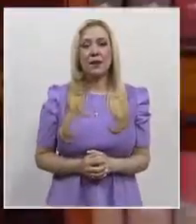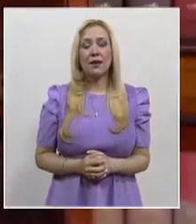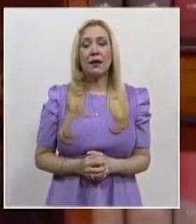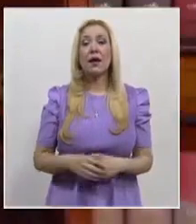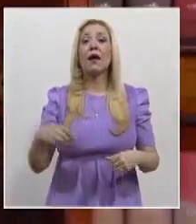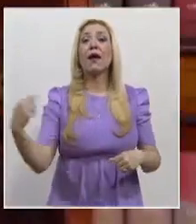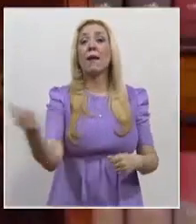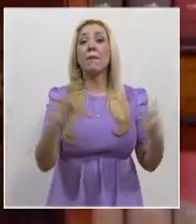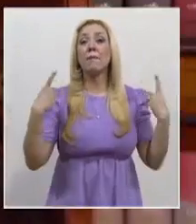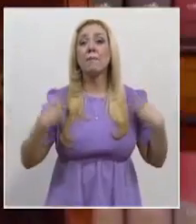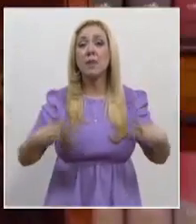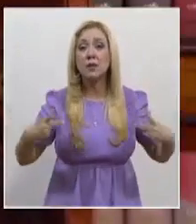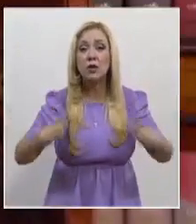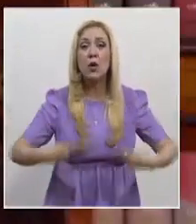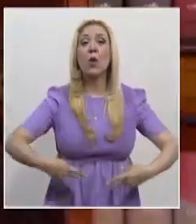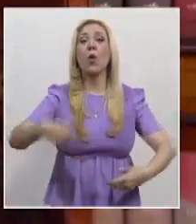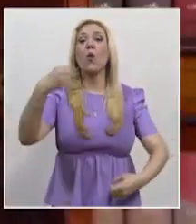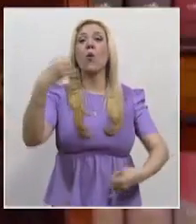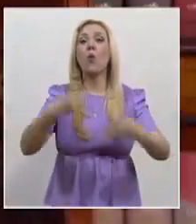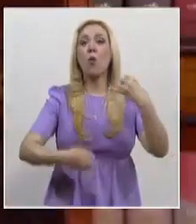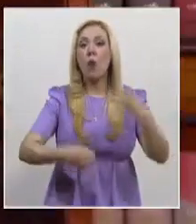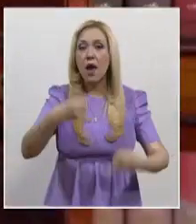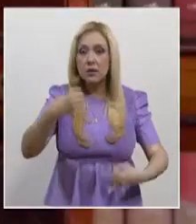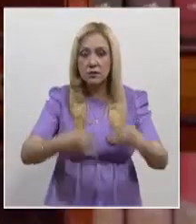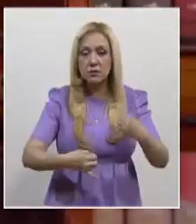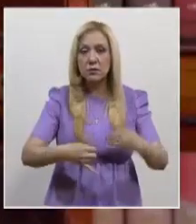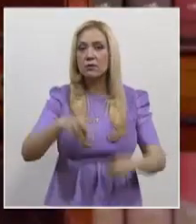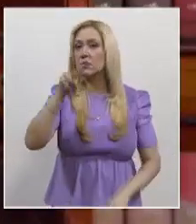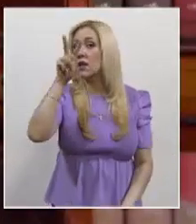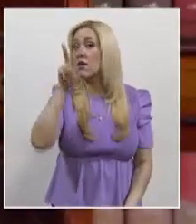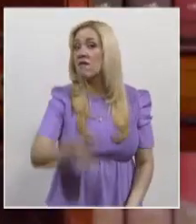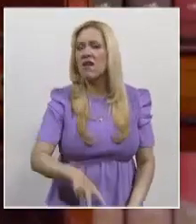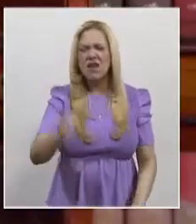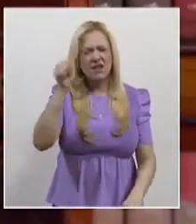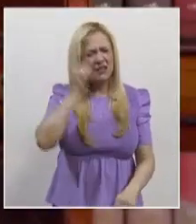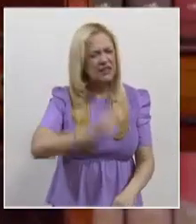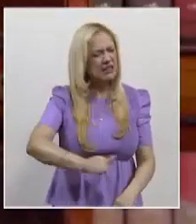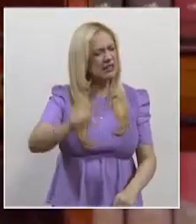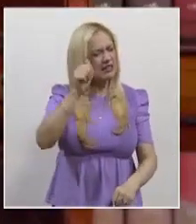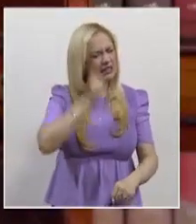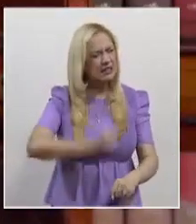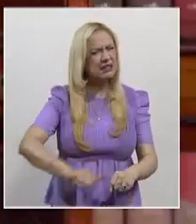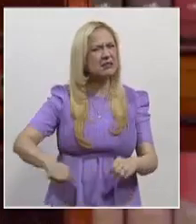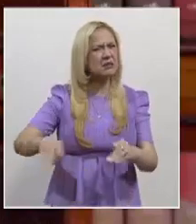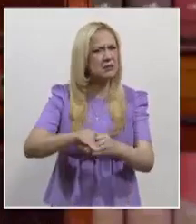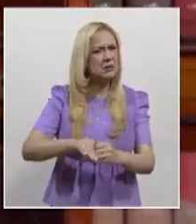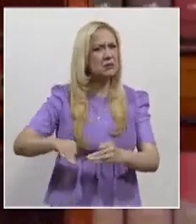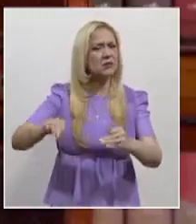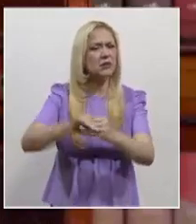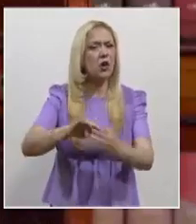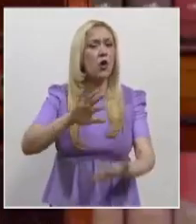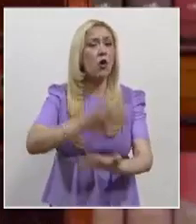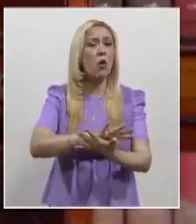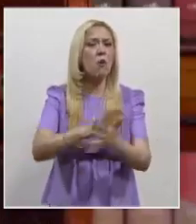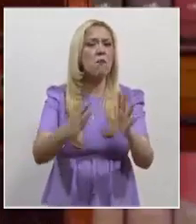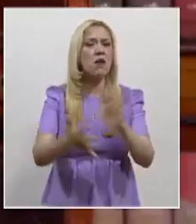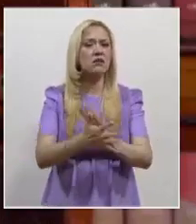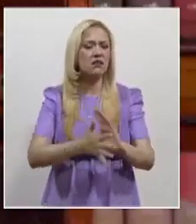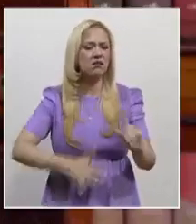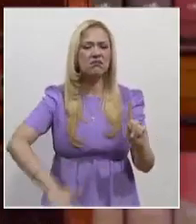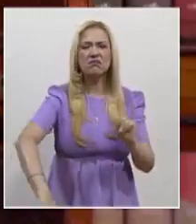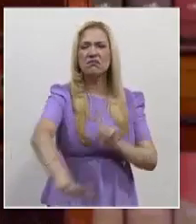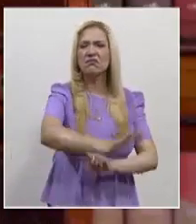Las personas juzgadoras hemos sido frecuentemente cómplices de un